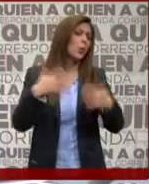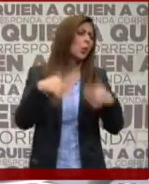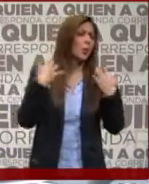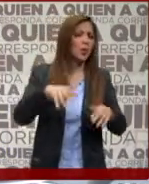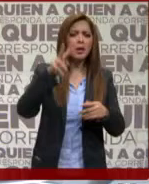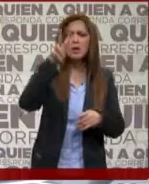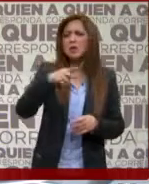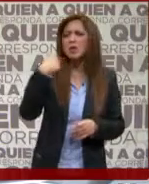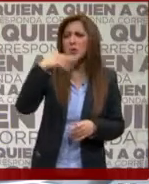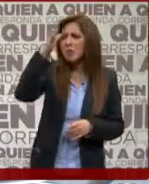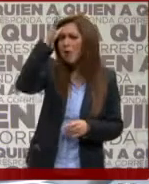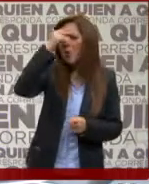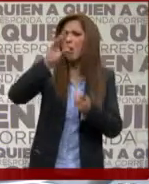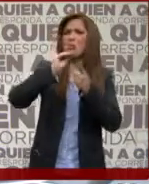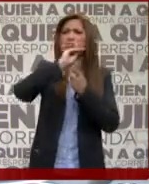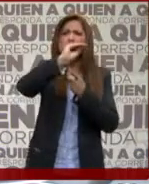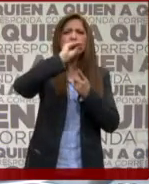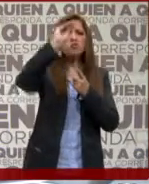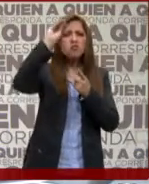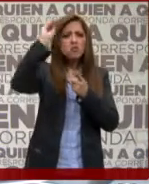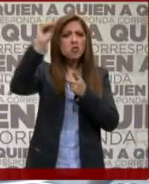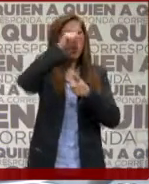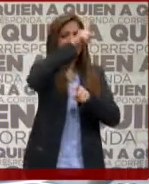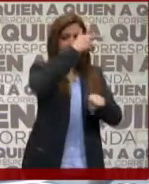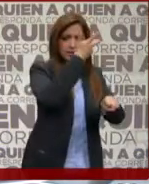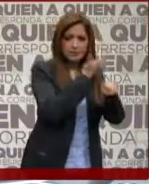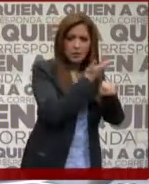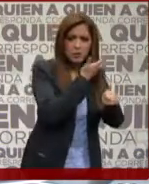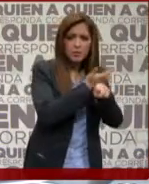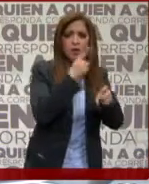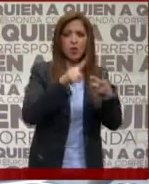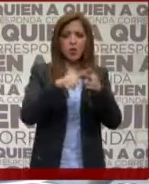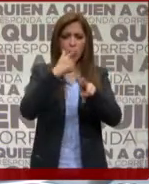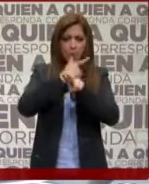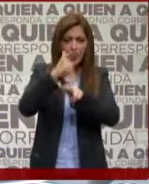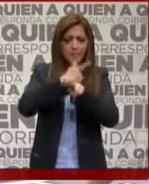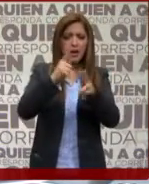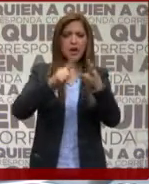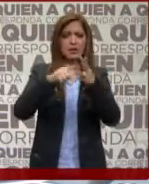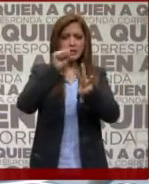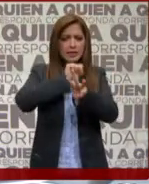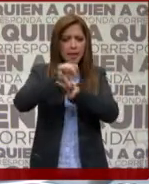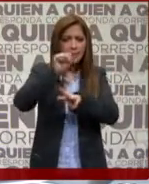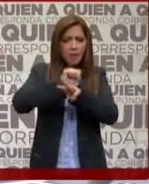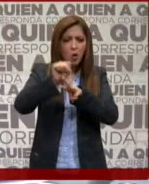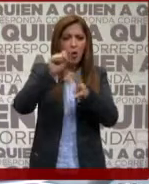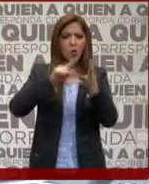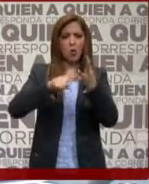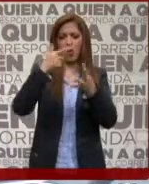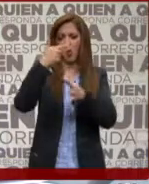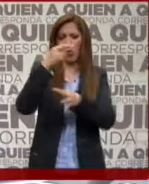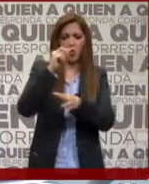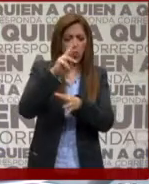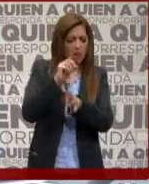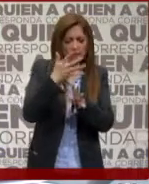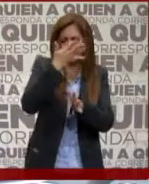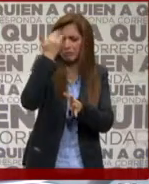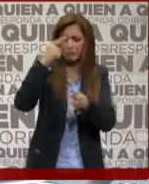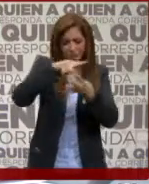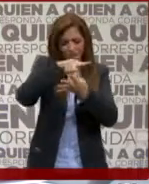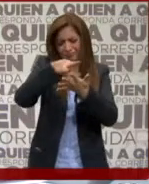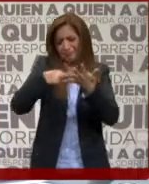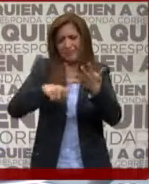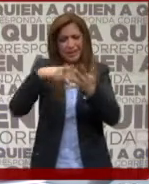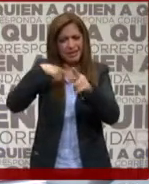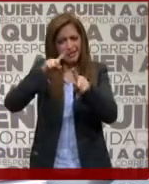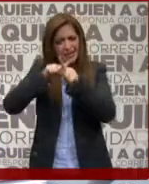no sé cuántos cientos de presentaciones la unión americana guatemala el salvador honduras estamos recorriendo gran parte